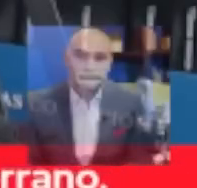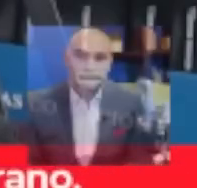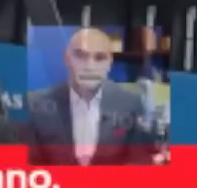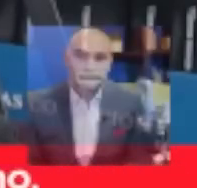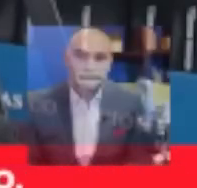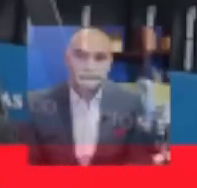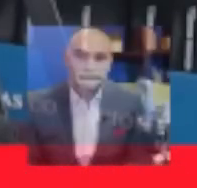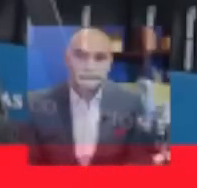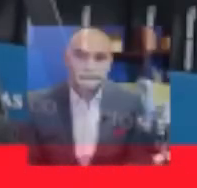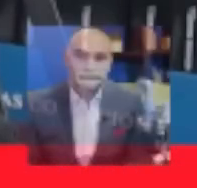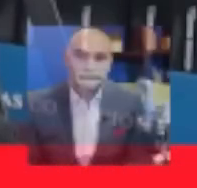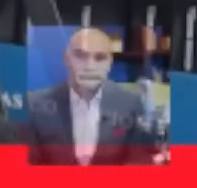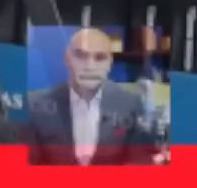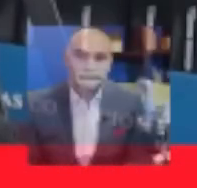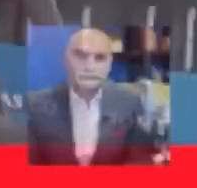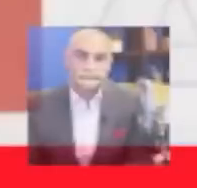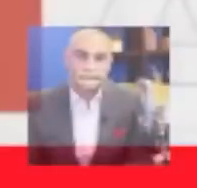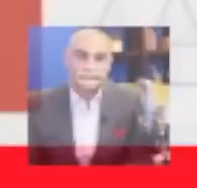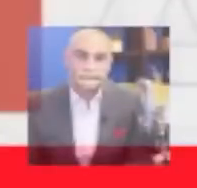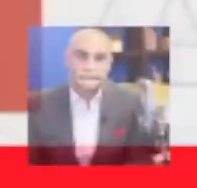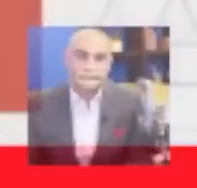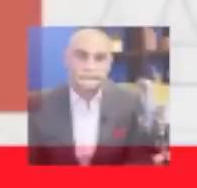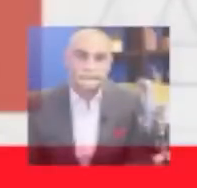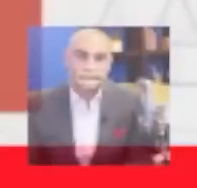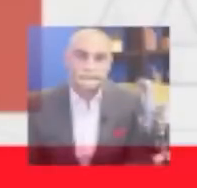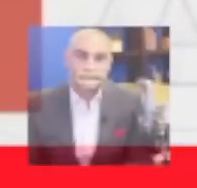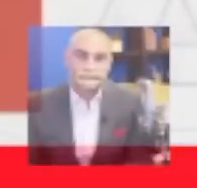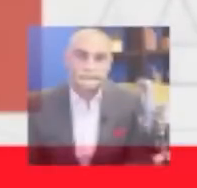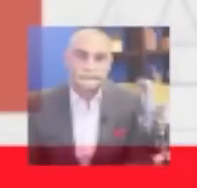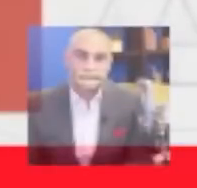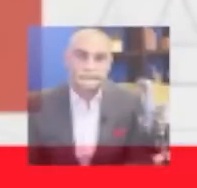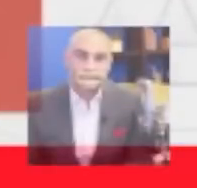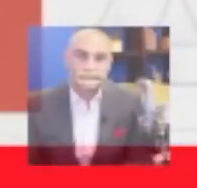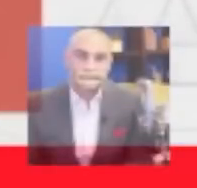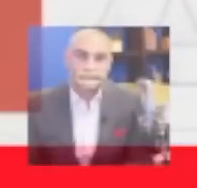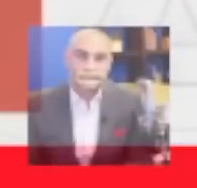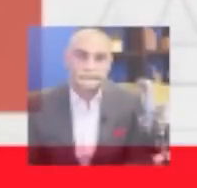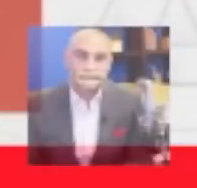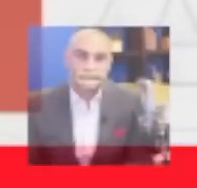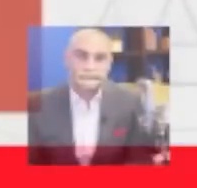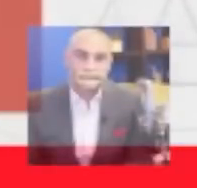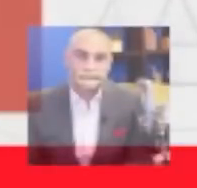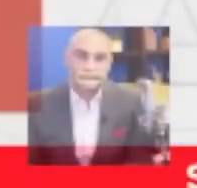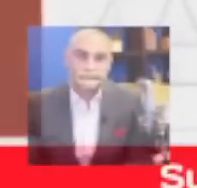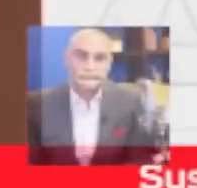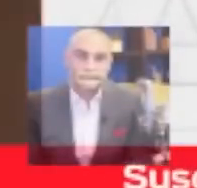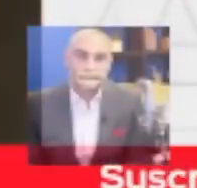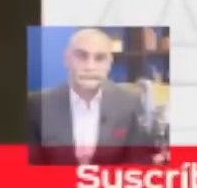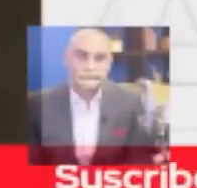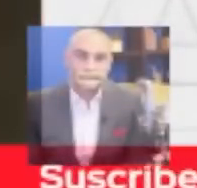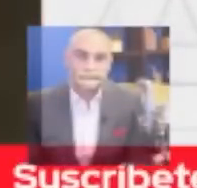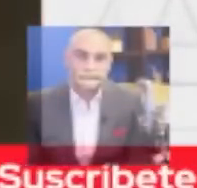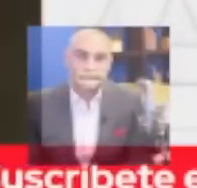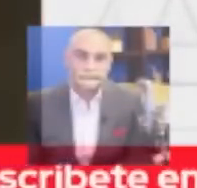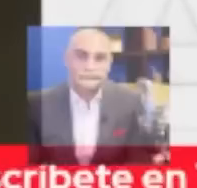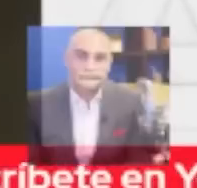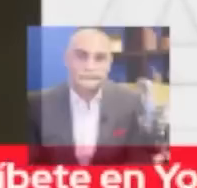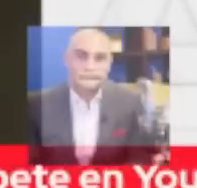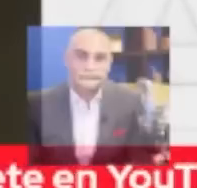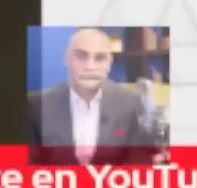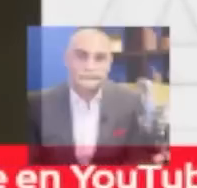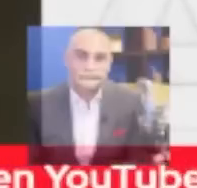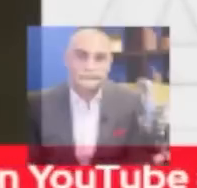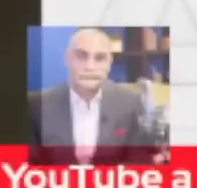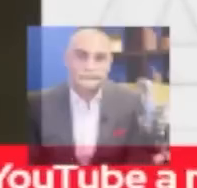habla sobre la ministra Esquivel en la UNAM su casa de estudios le están